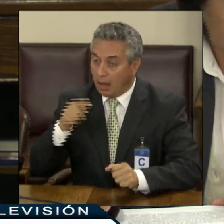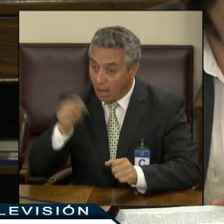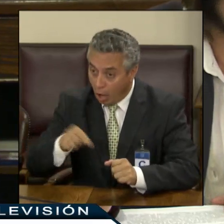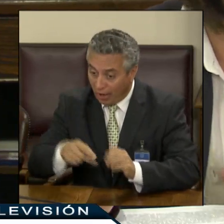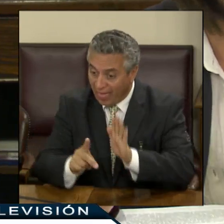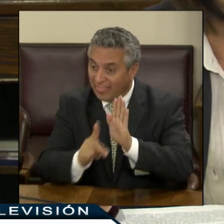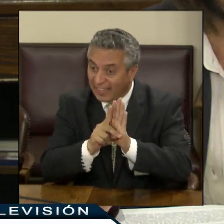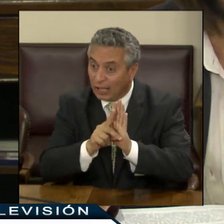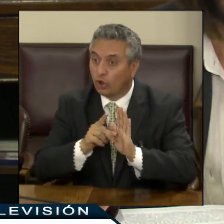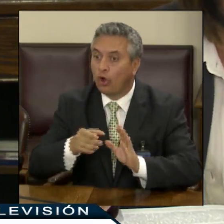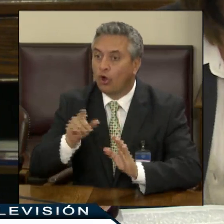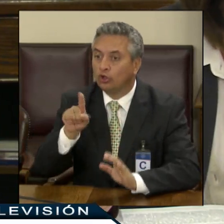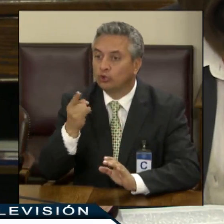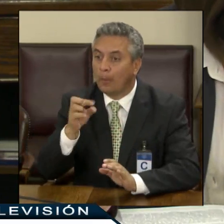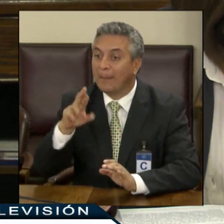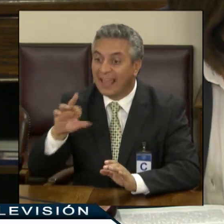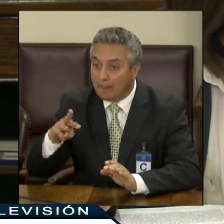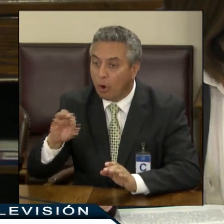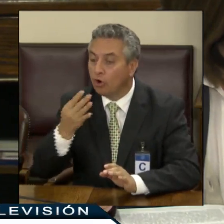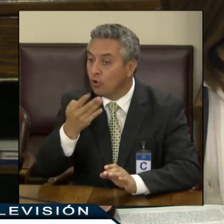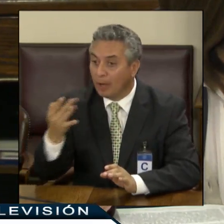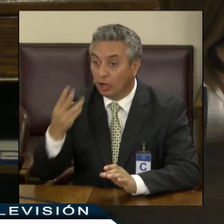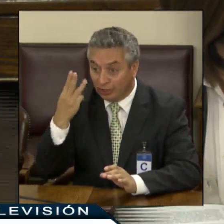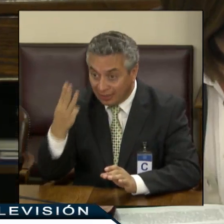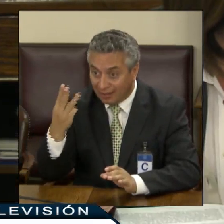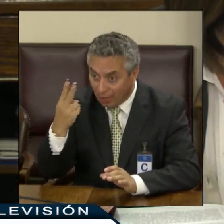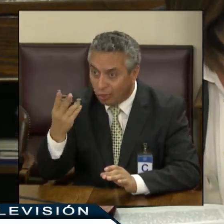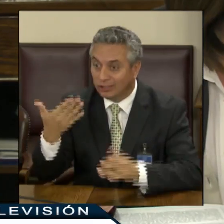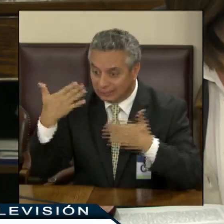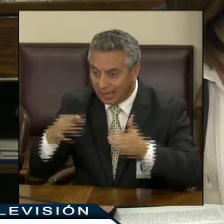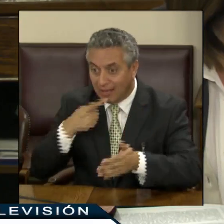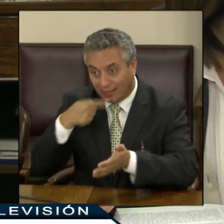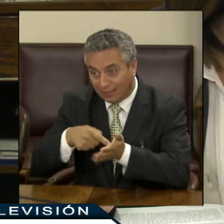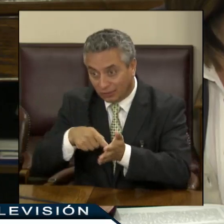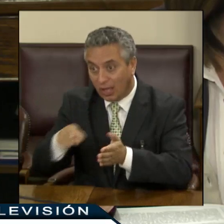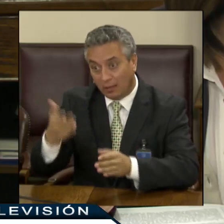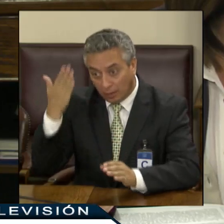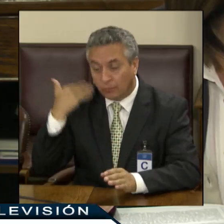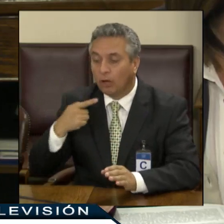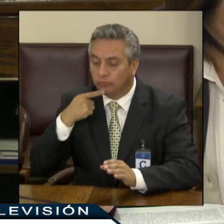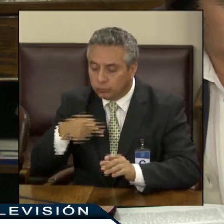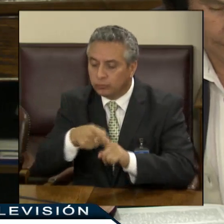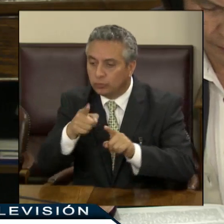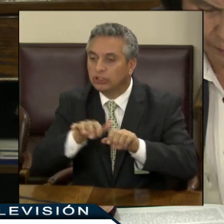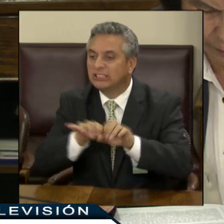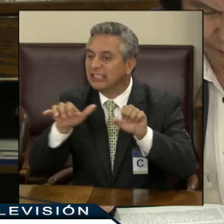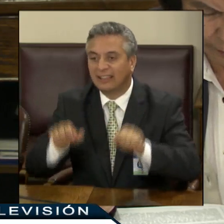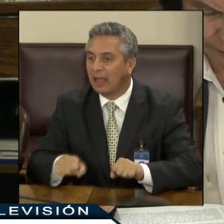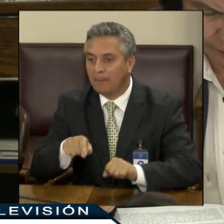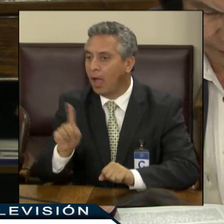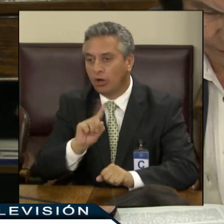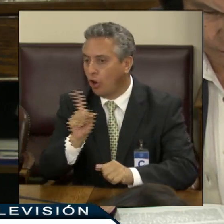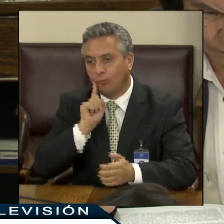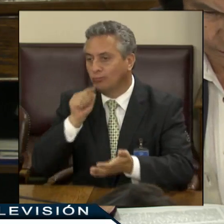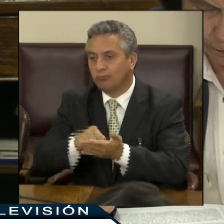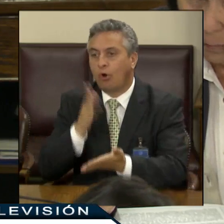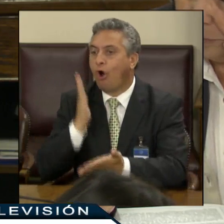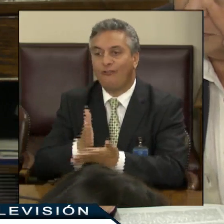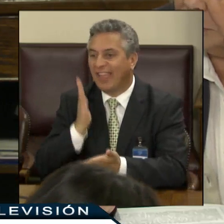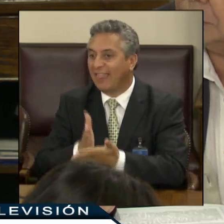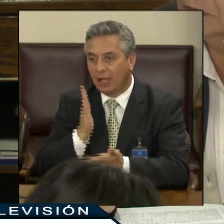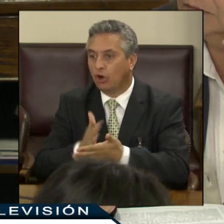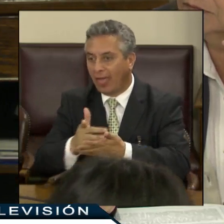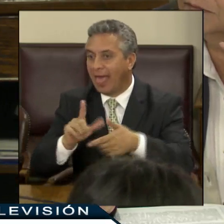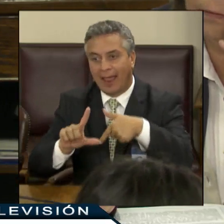decreto supremo número 32 dictado con anterioridad sobre esta materia Configura un sistema que no establece la oblig aidad en